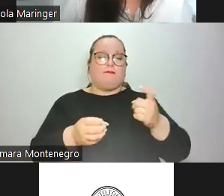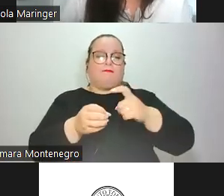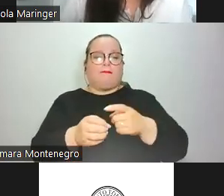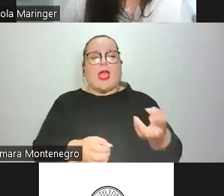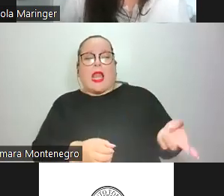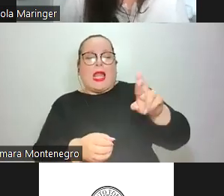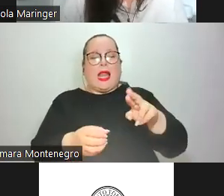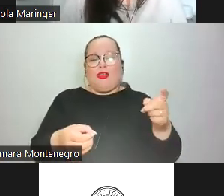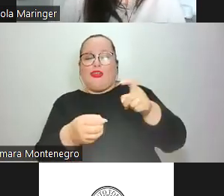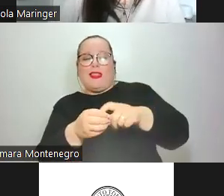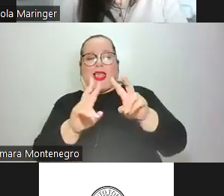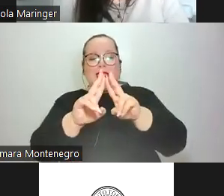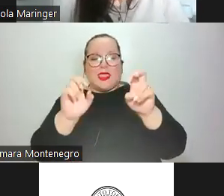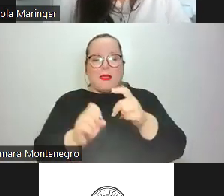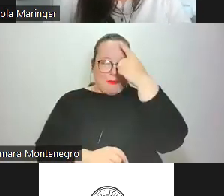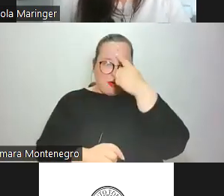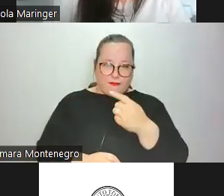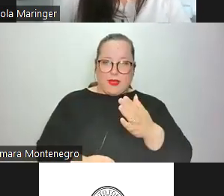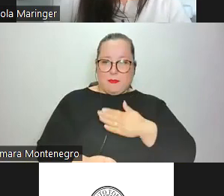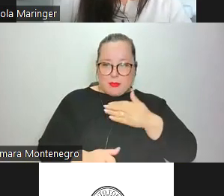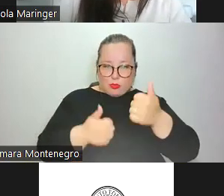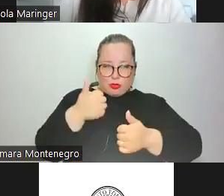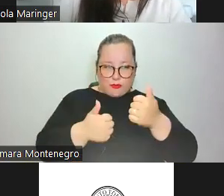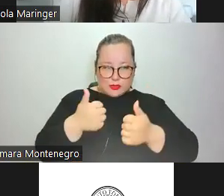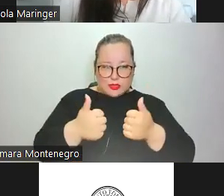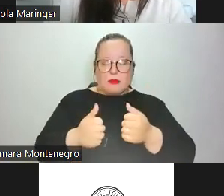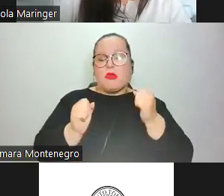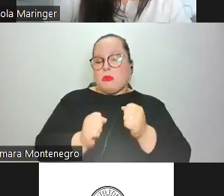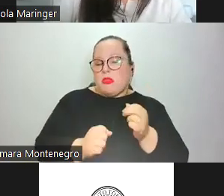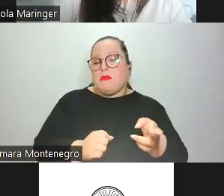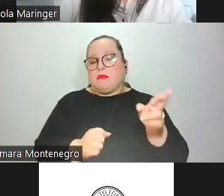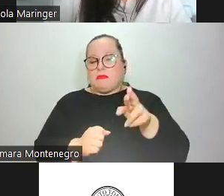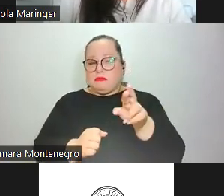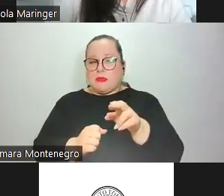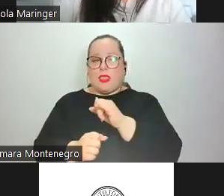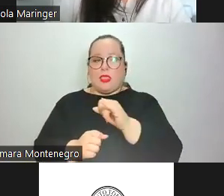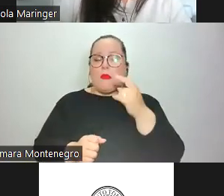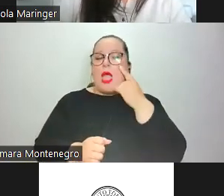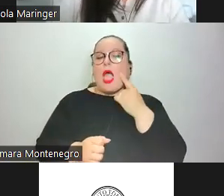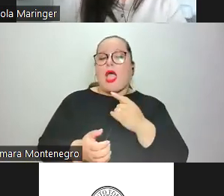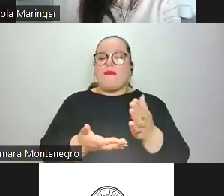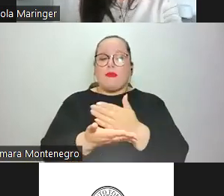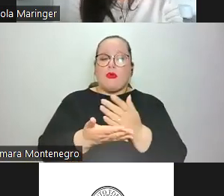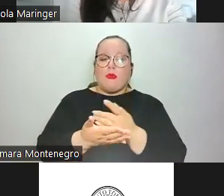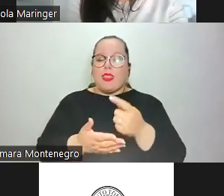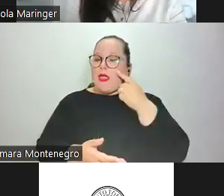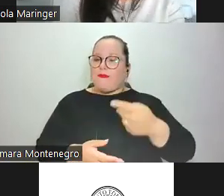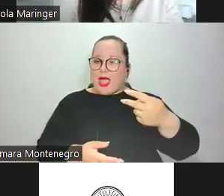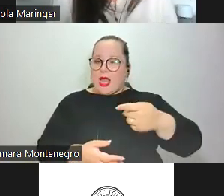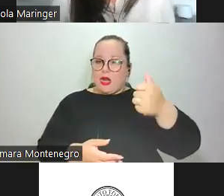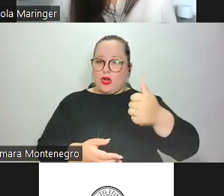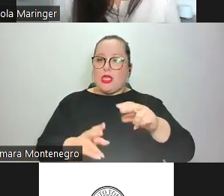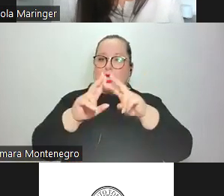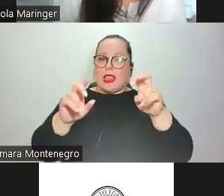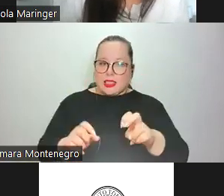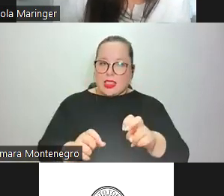hablado de esto en las sesiones anteriores, pero vamos a hacer un pequeño refresh. Luego vamos a hablar de propuesta de valor y una metodología